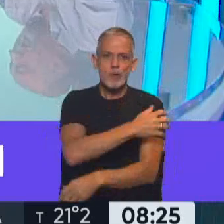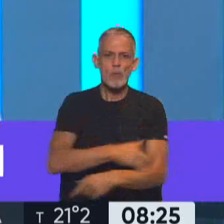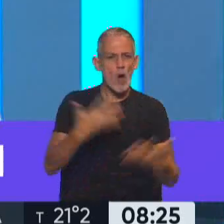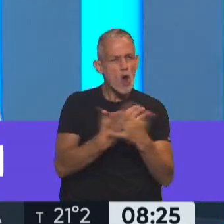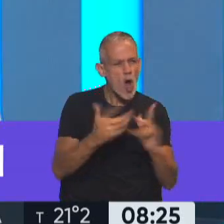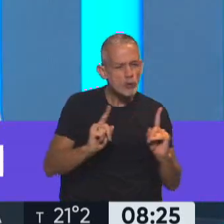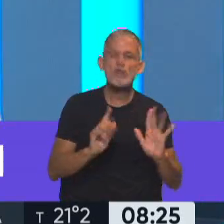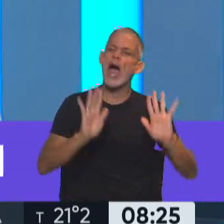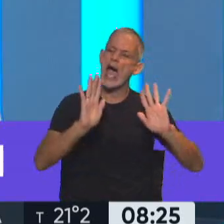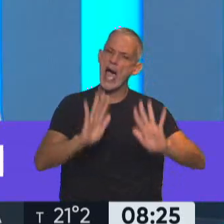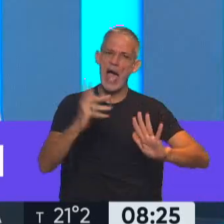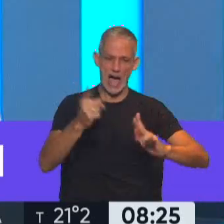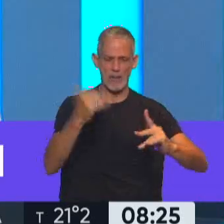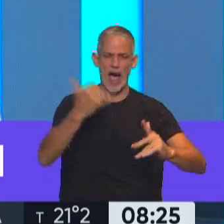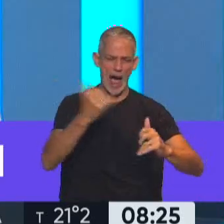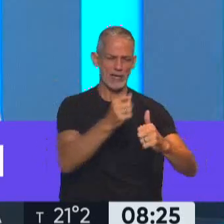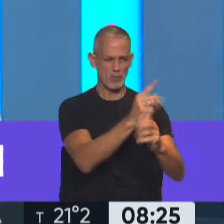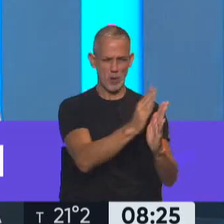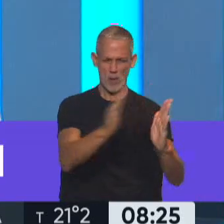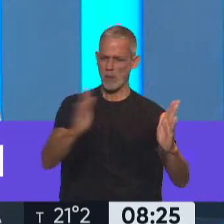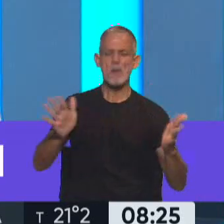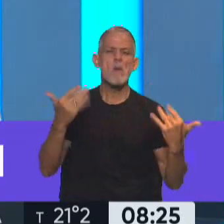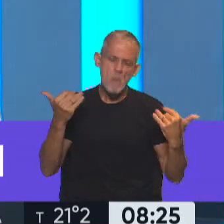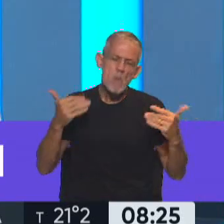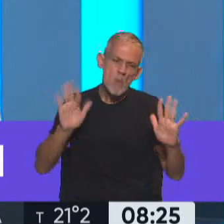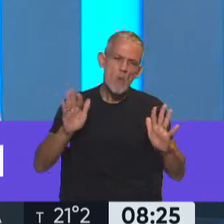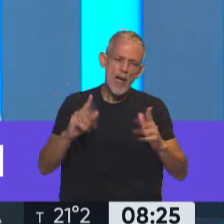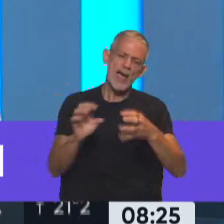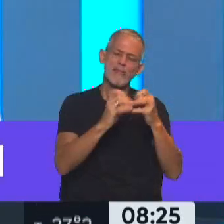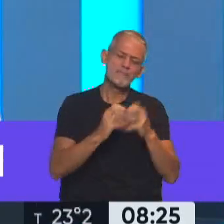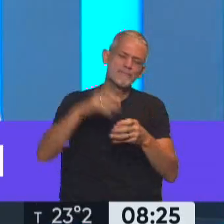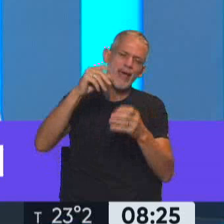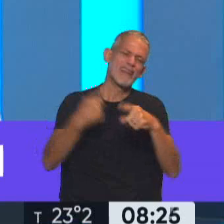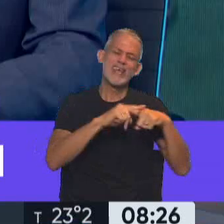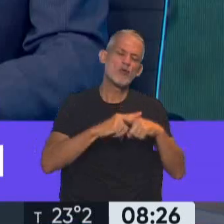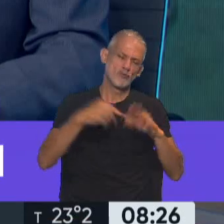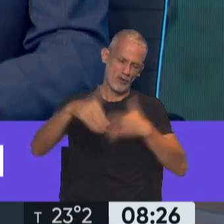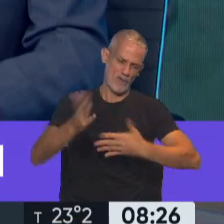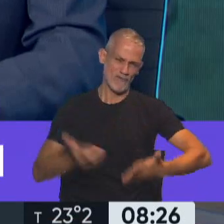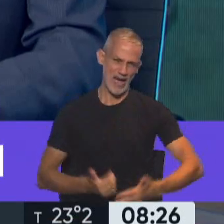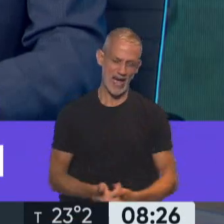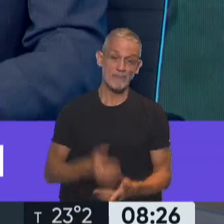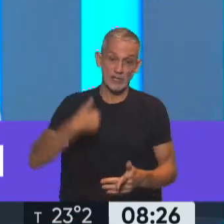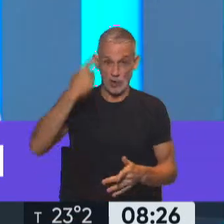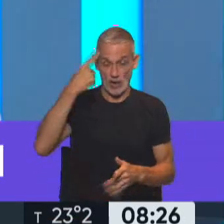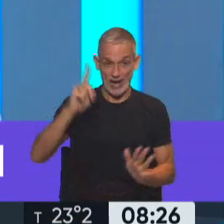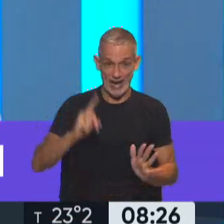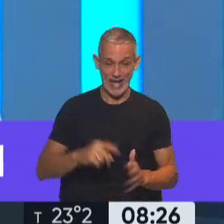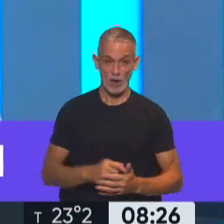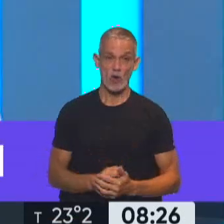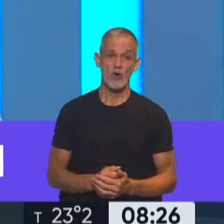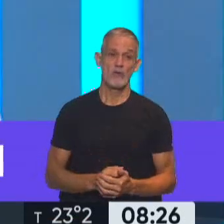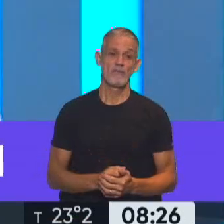sufrir, hay una gama de matices y de posibilidades Que se van a discutir. Claro, creo bueno. que eso es lo que se está discutiendo y eso es lo que está